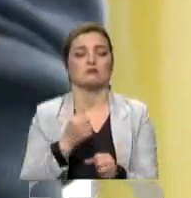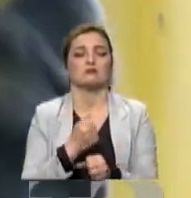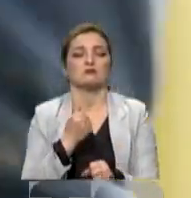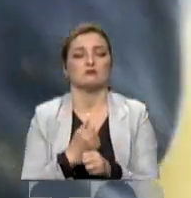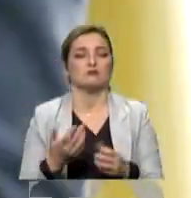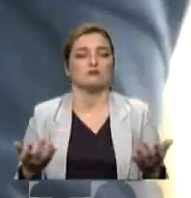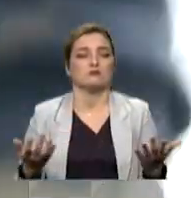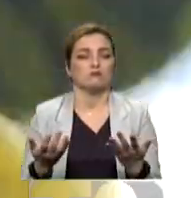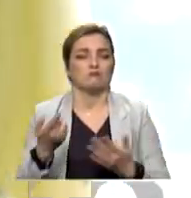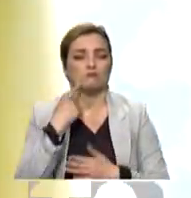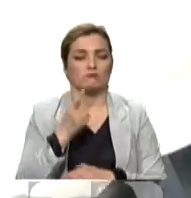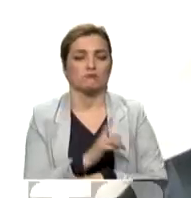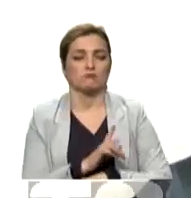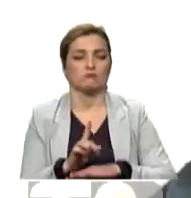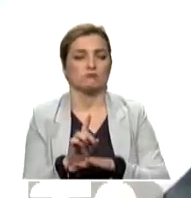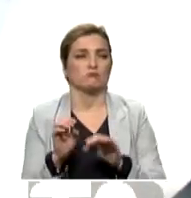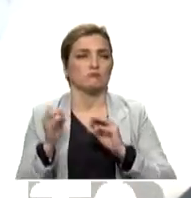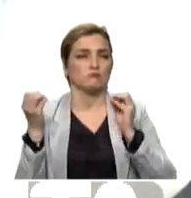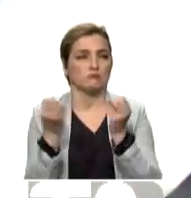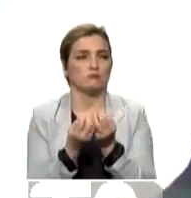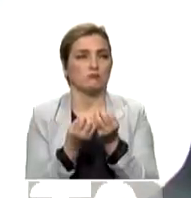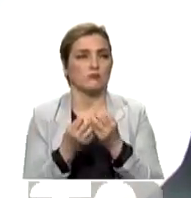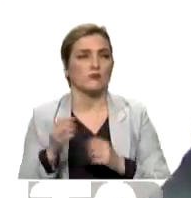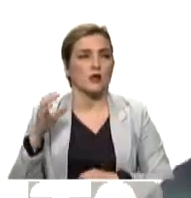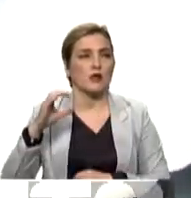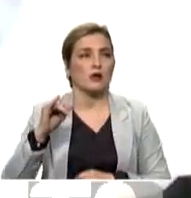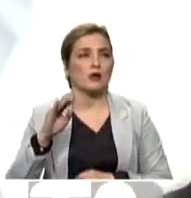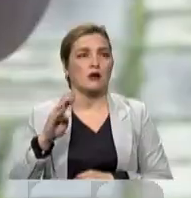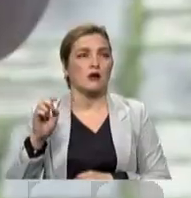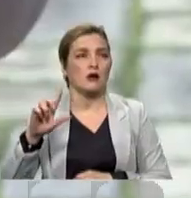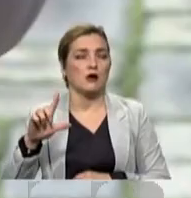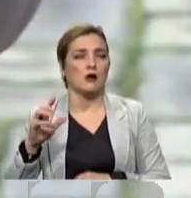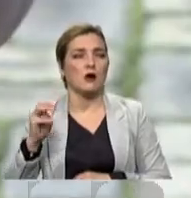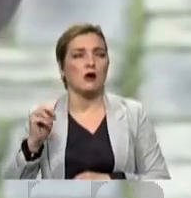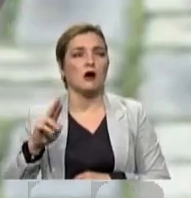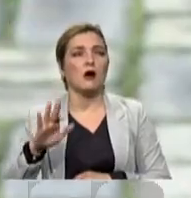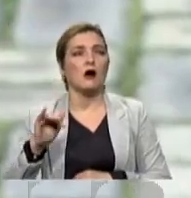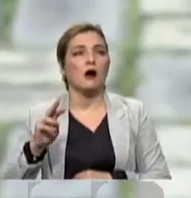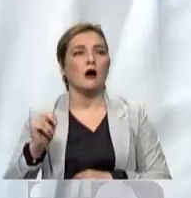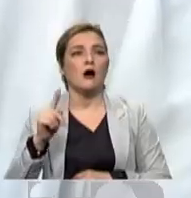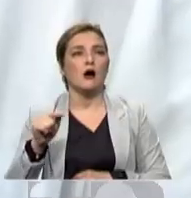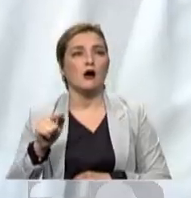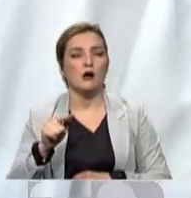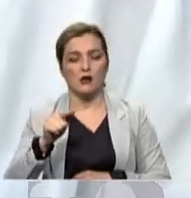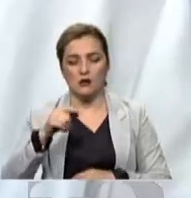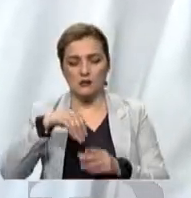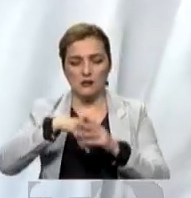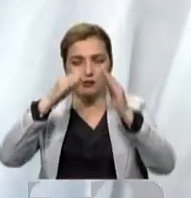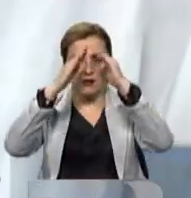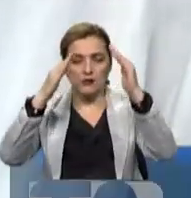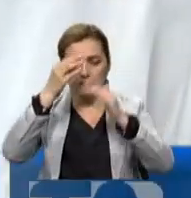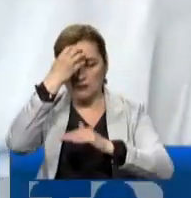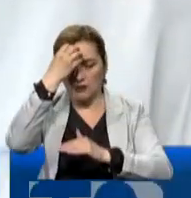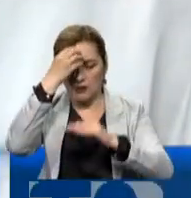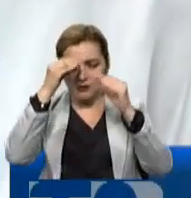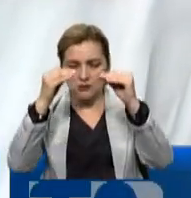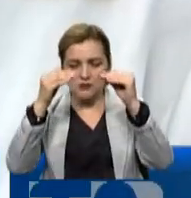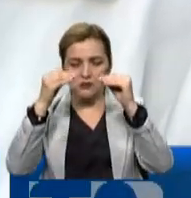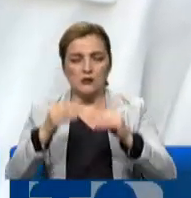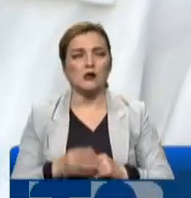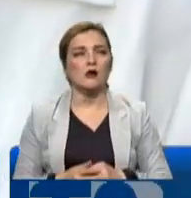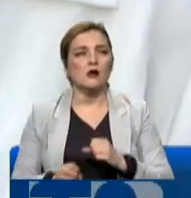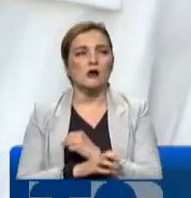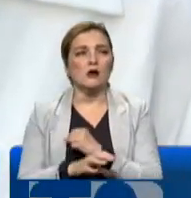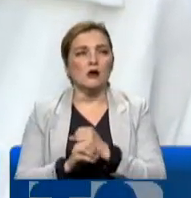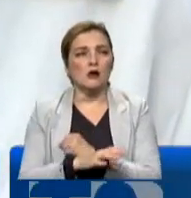trabajar, asegura la directora de esa organización, Sibel Martínez, es la educación en casa. Y por eso es que la campaña